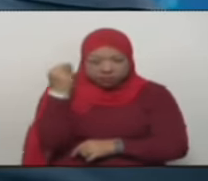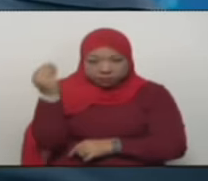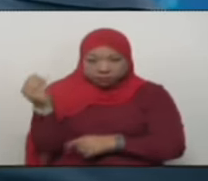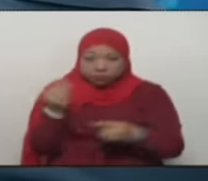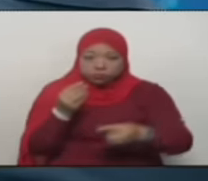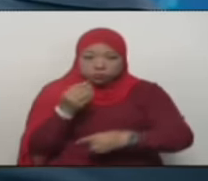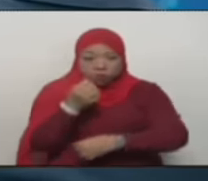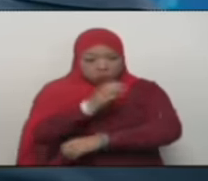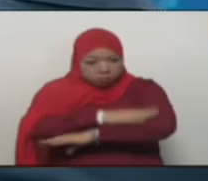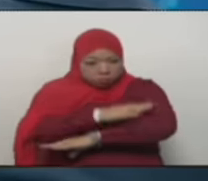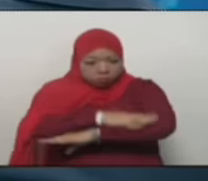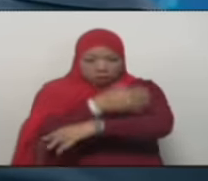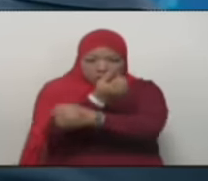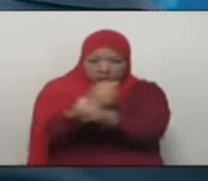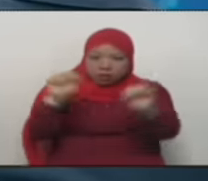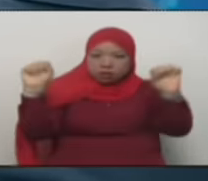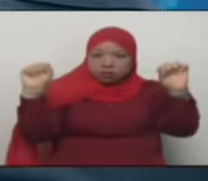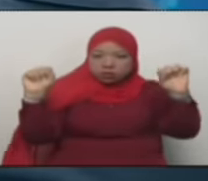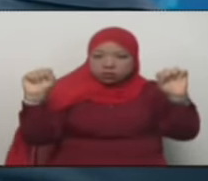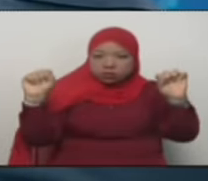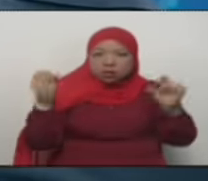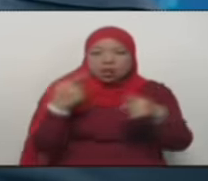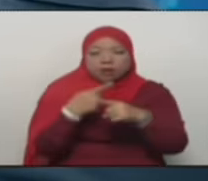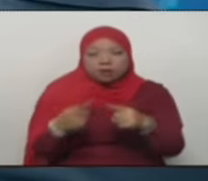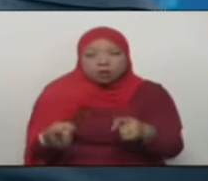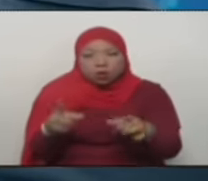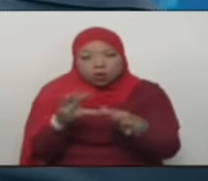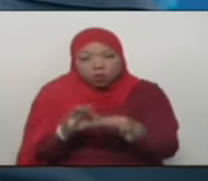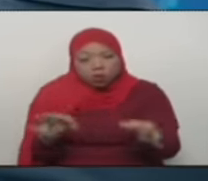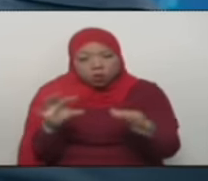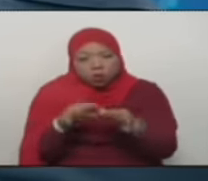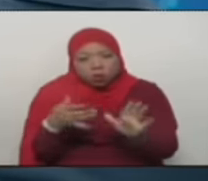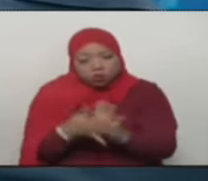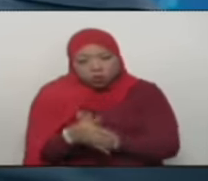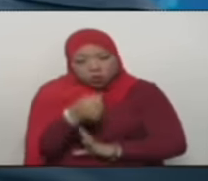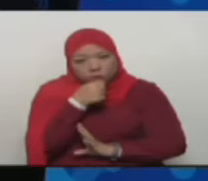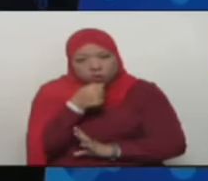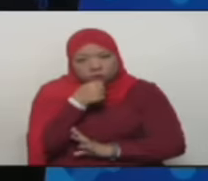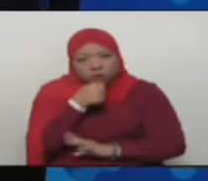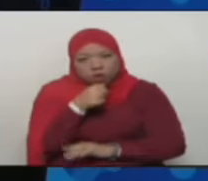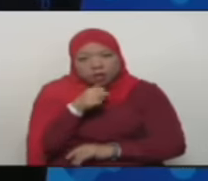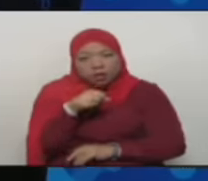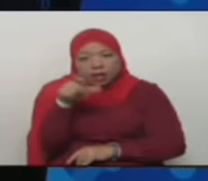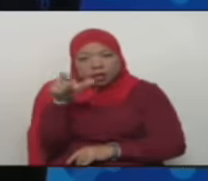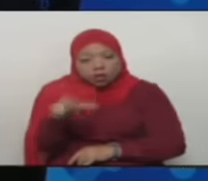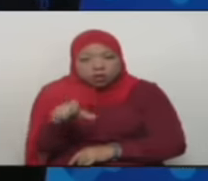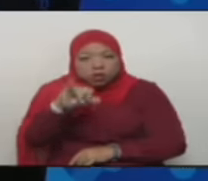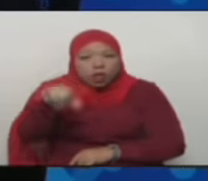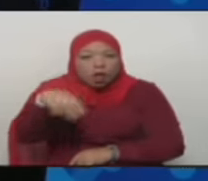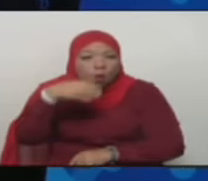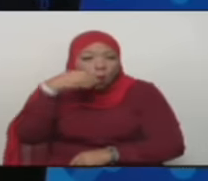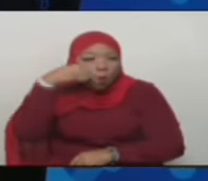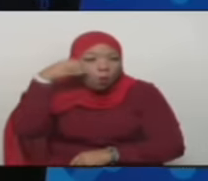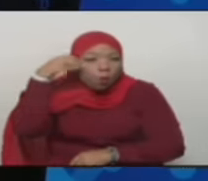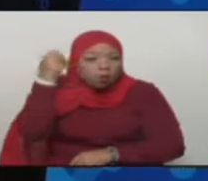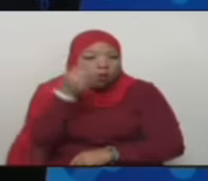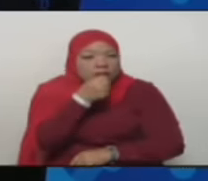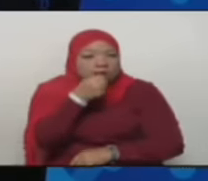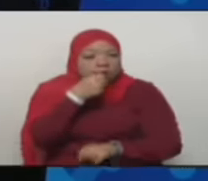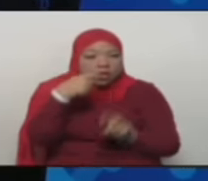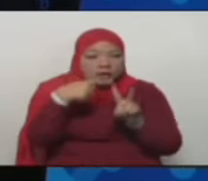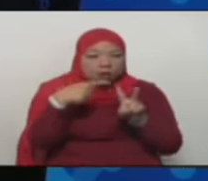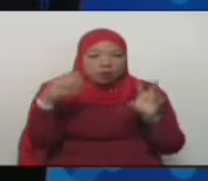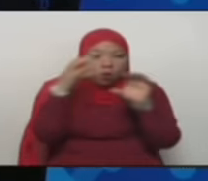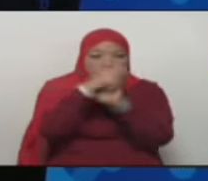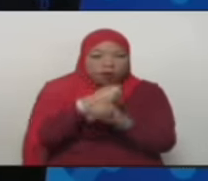lo hicimos, como siempre. Pero te escuché un comentario que hiciste en la entrevista que te hizo Julio Riobó. Creo que en mala